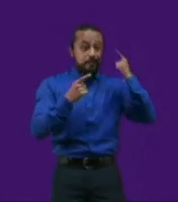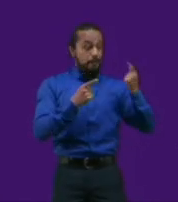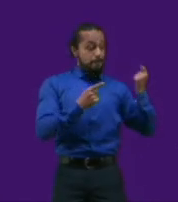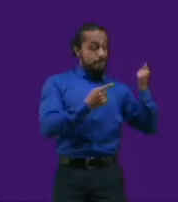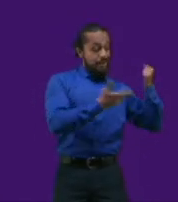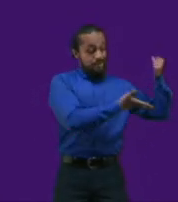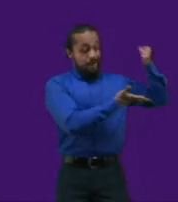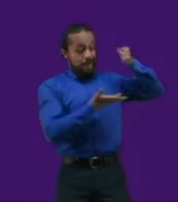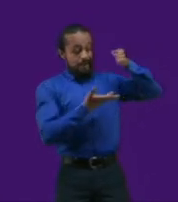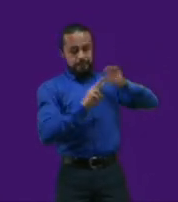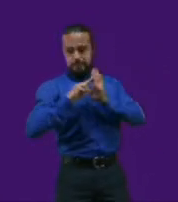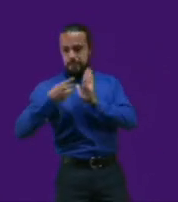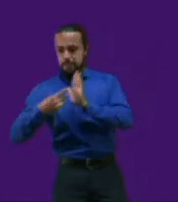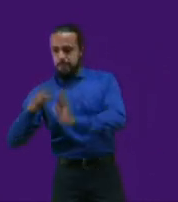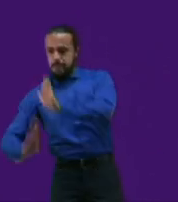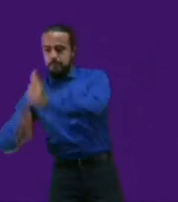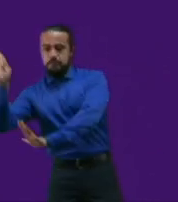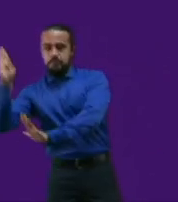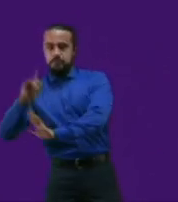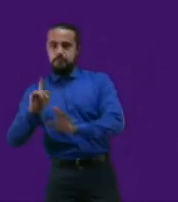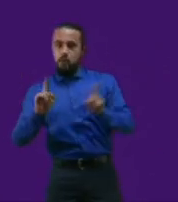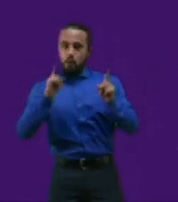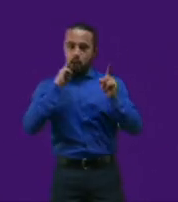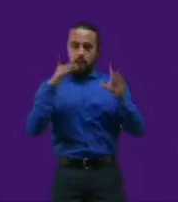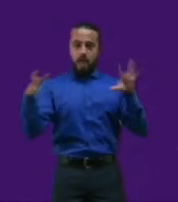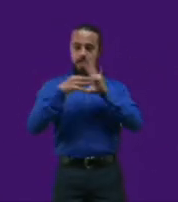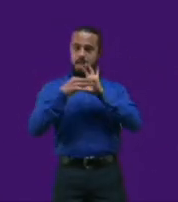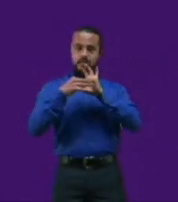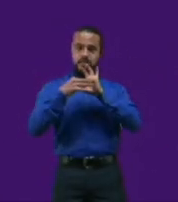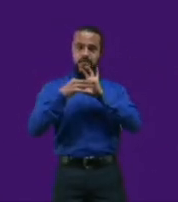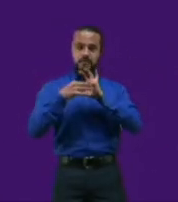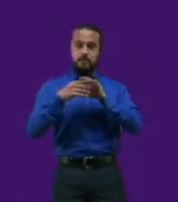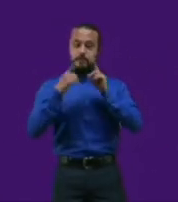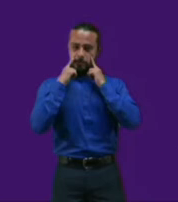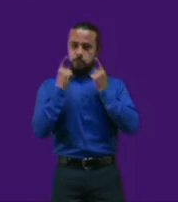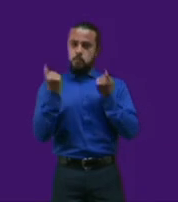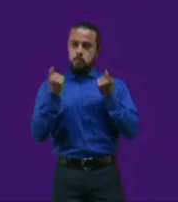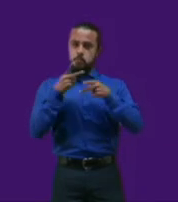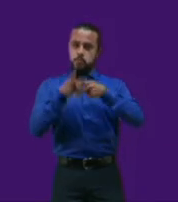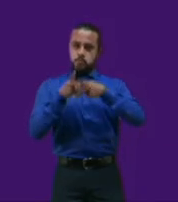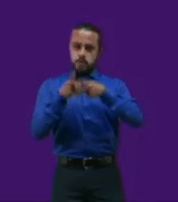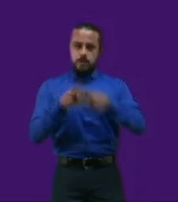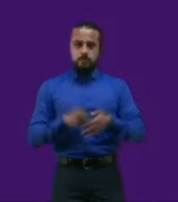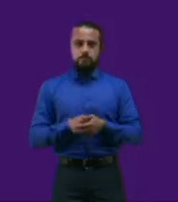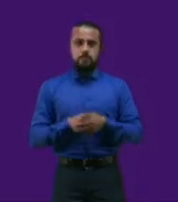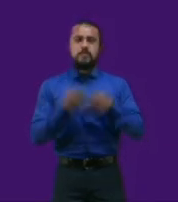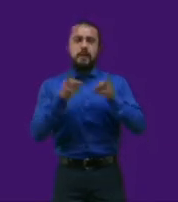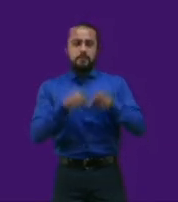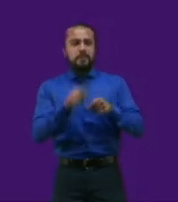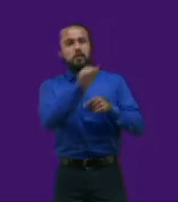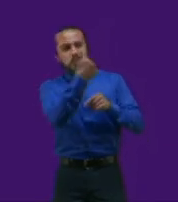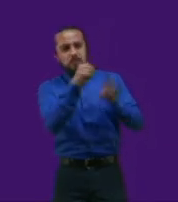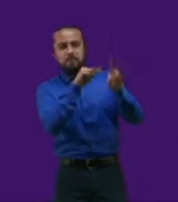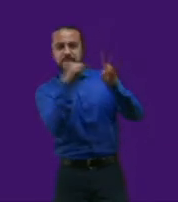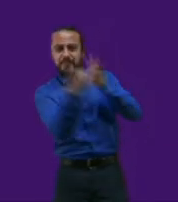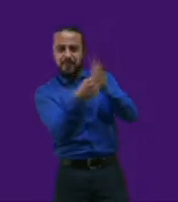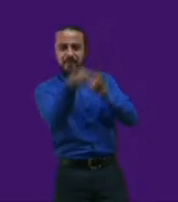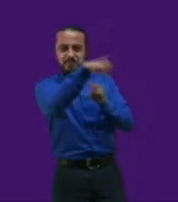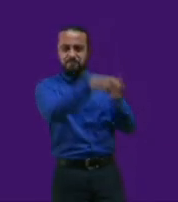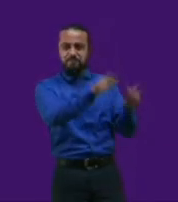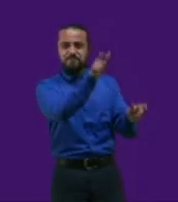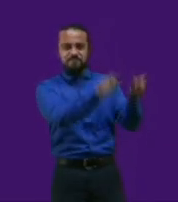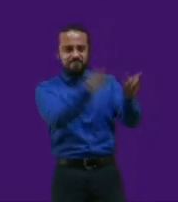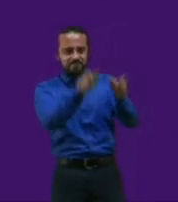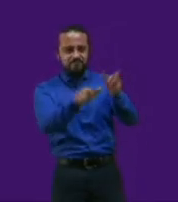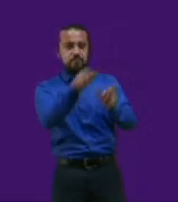Por un lado, lo mismo, como que busca diferentes perspectivas de otros fundadores. Y también respecto a lo del equipo, eso